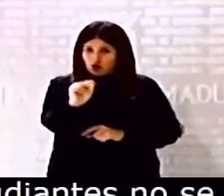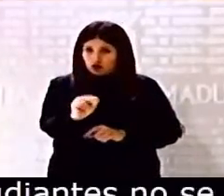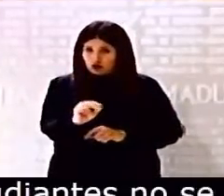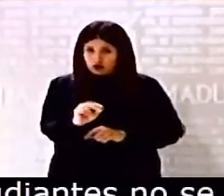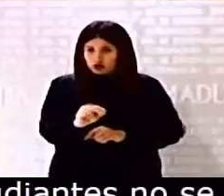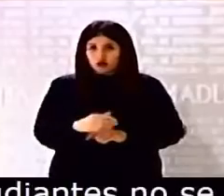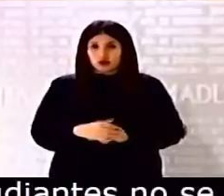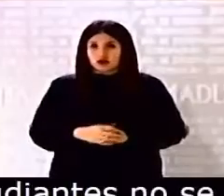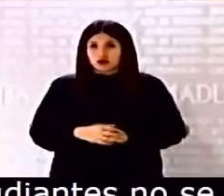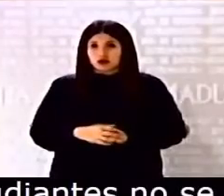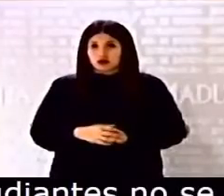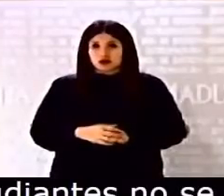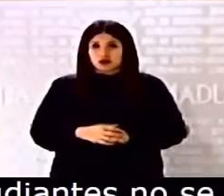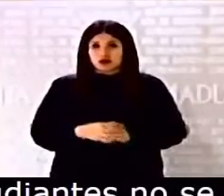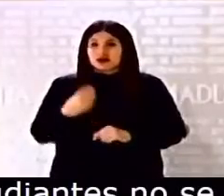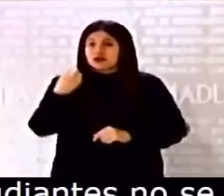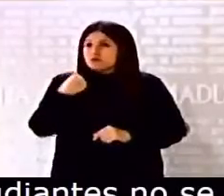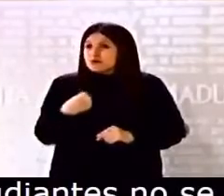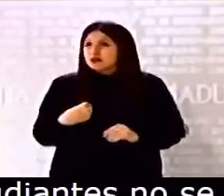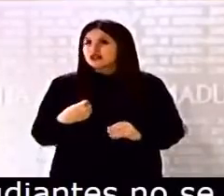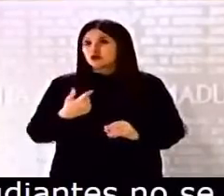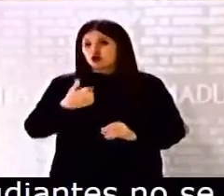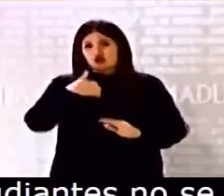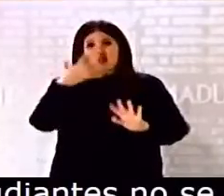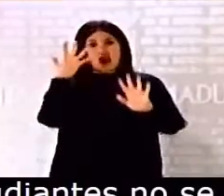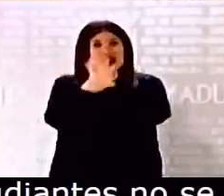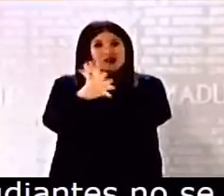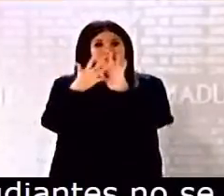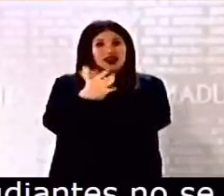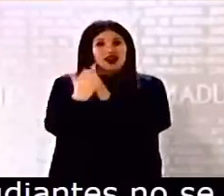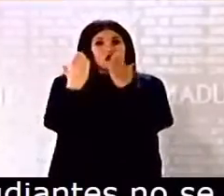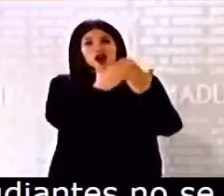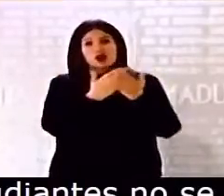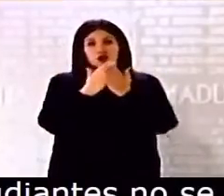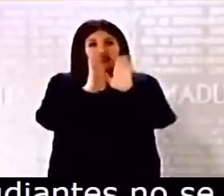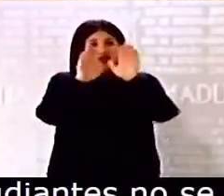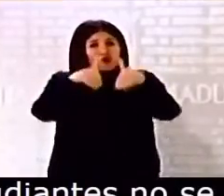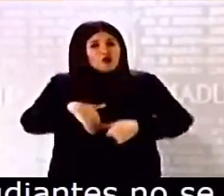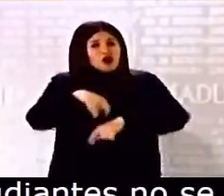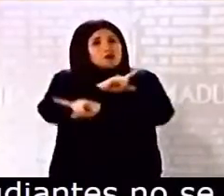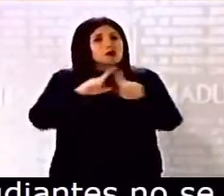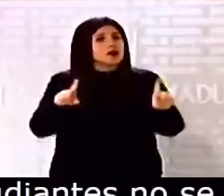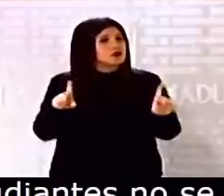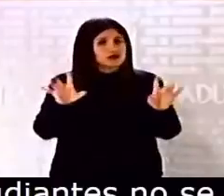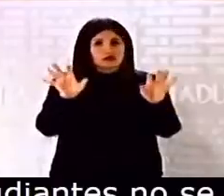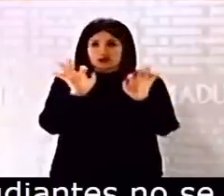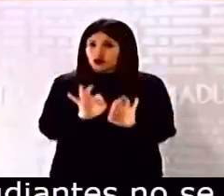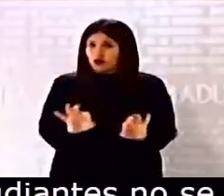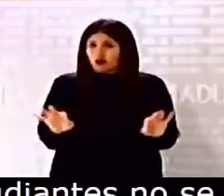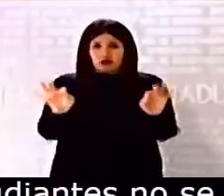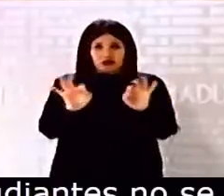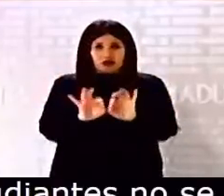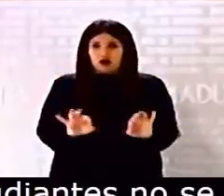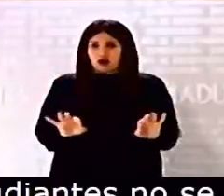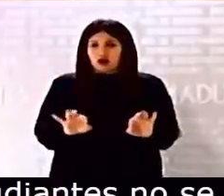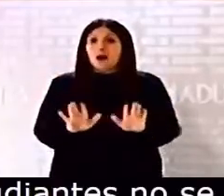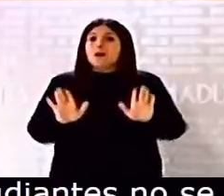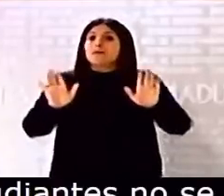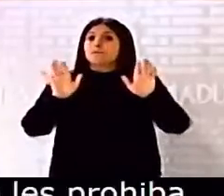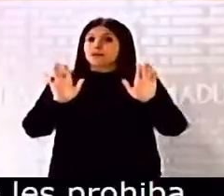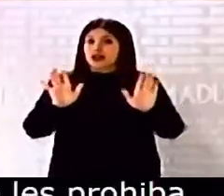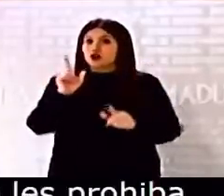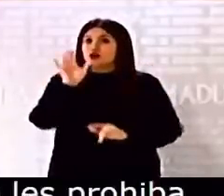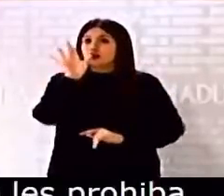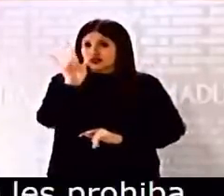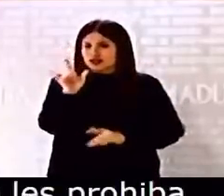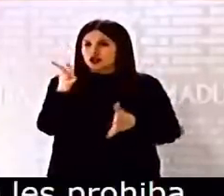En ningún sitio del acuerdo les he citado yo que los estudiantes se les prohíba venir. Ahora, sí les hago una